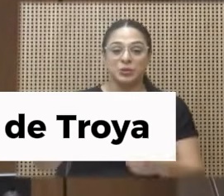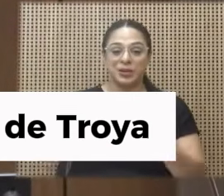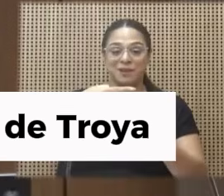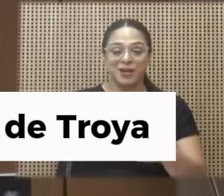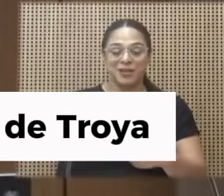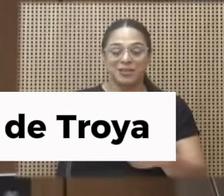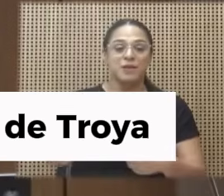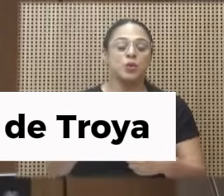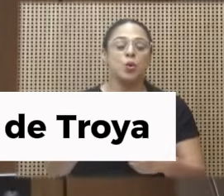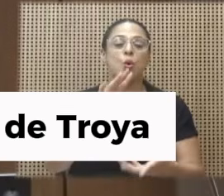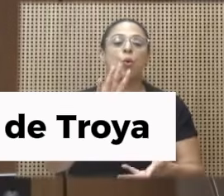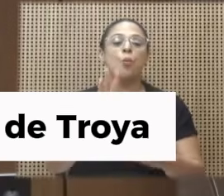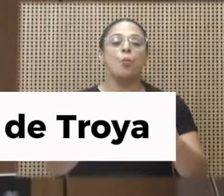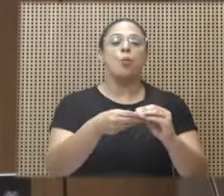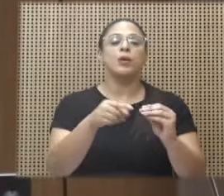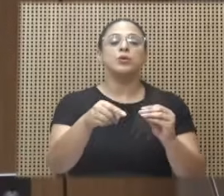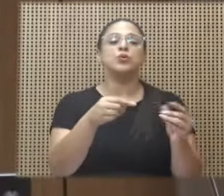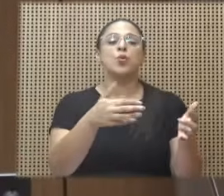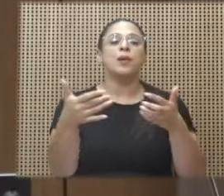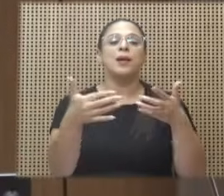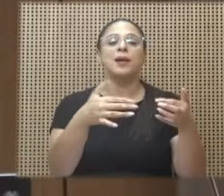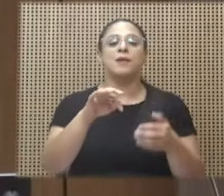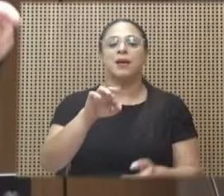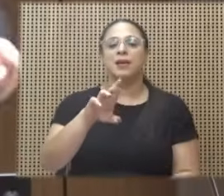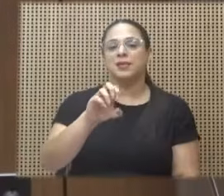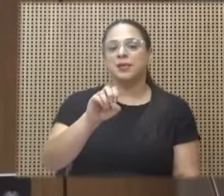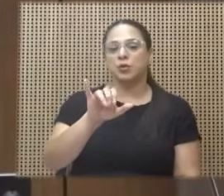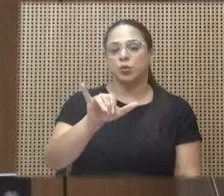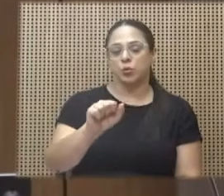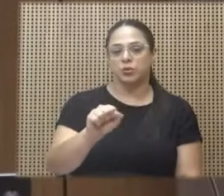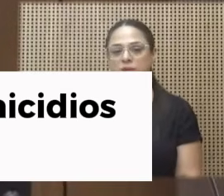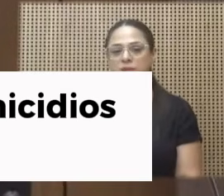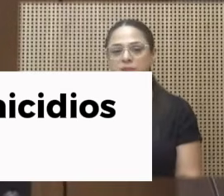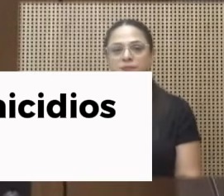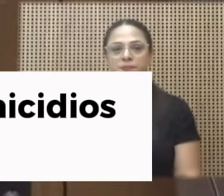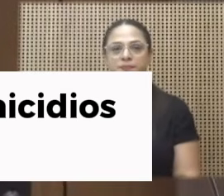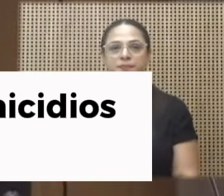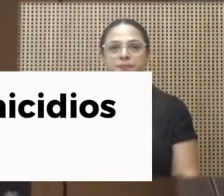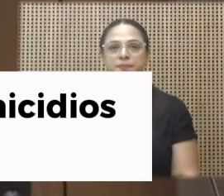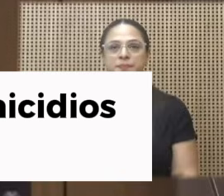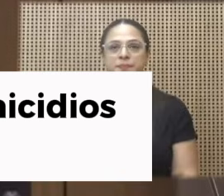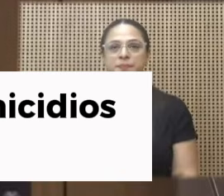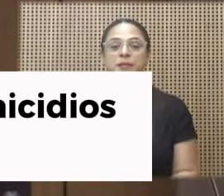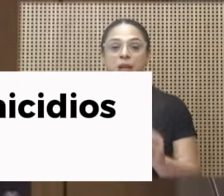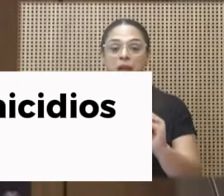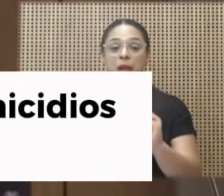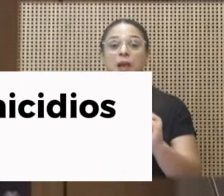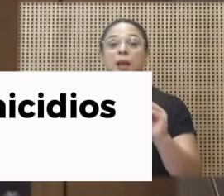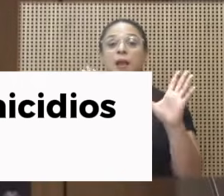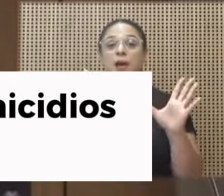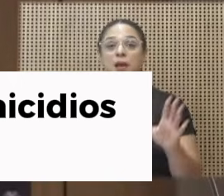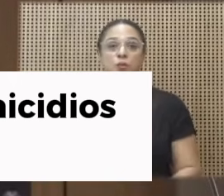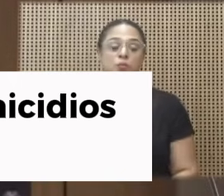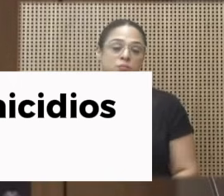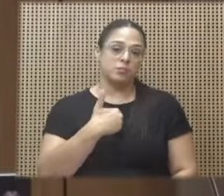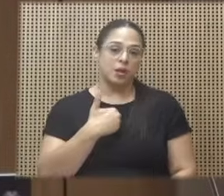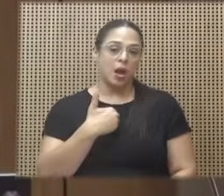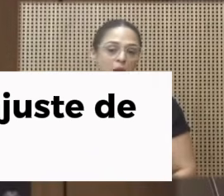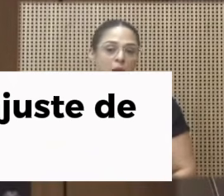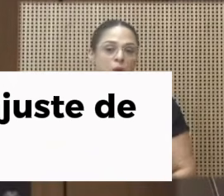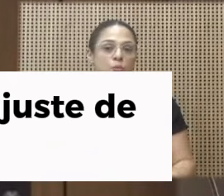cálculos con los muertos de la guerra de Troya. Claro, hay una percepción real de que los homicidios